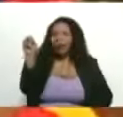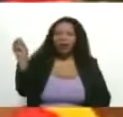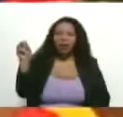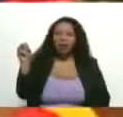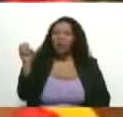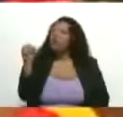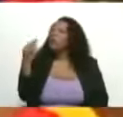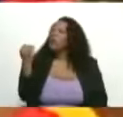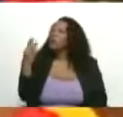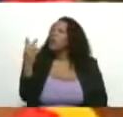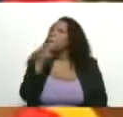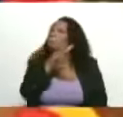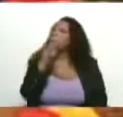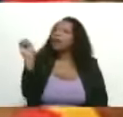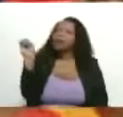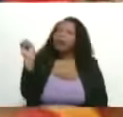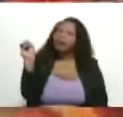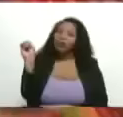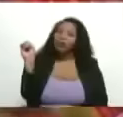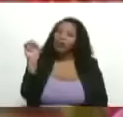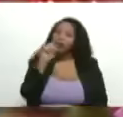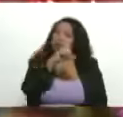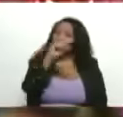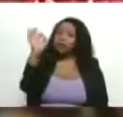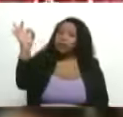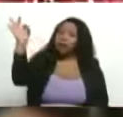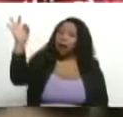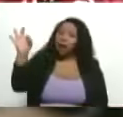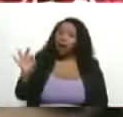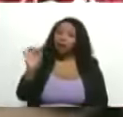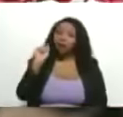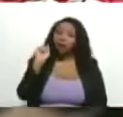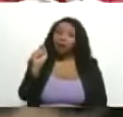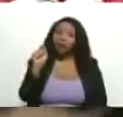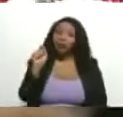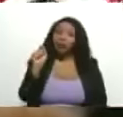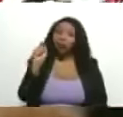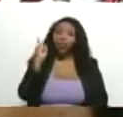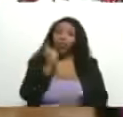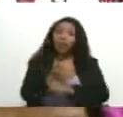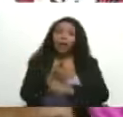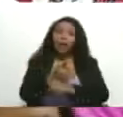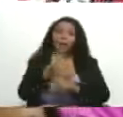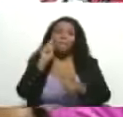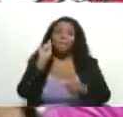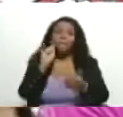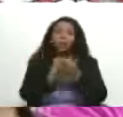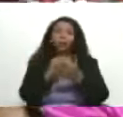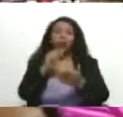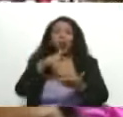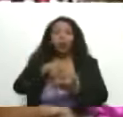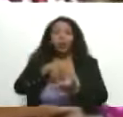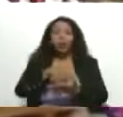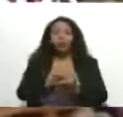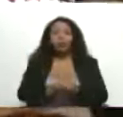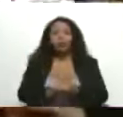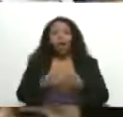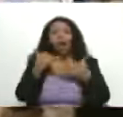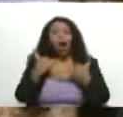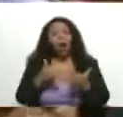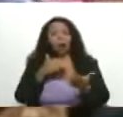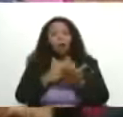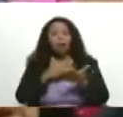¿Cuánto? 100 puntos. 100 puntos va a sacar Carabobo eximido, ¿verdad? Como siempre ha